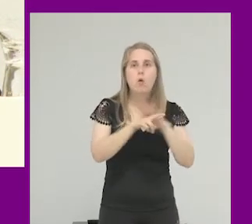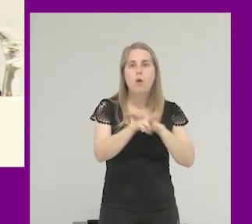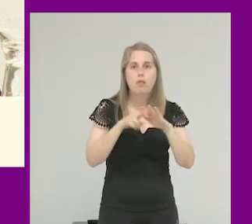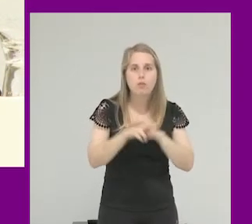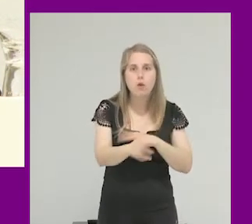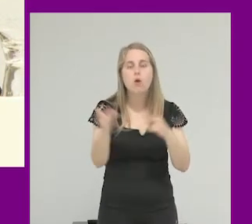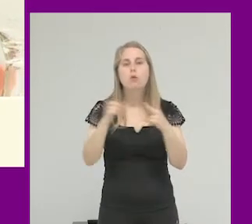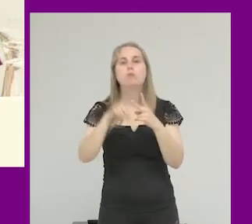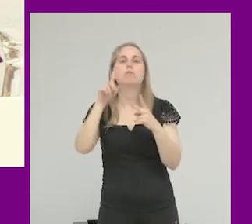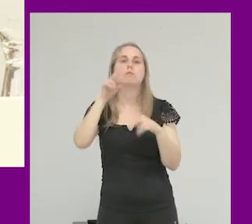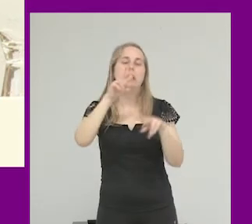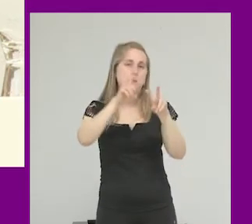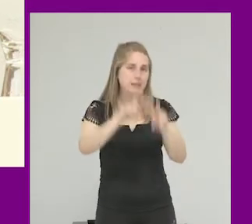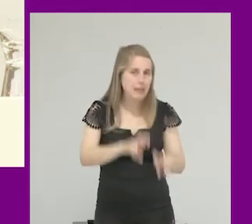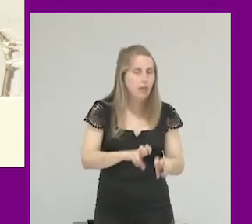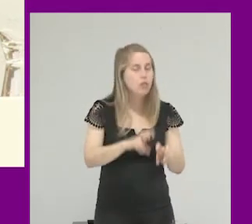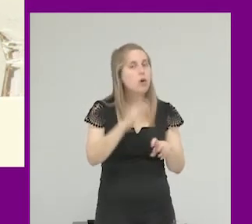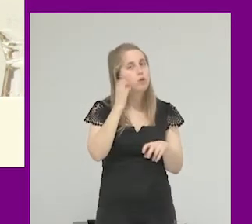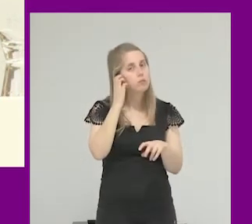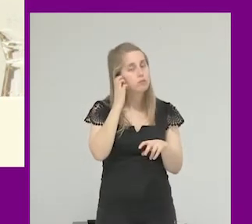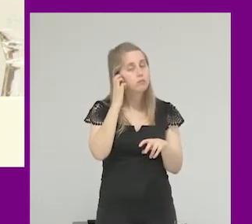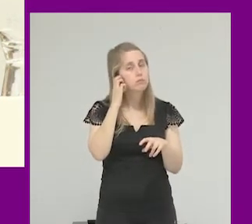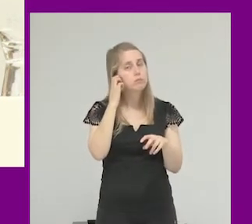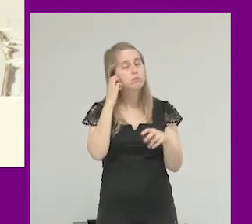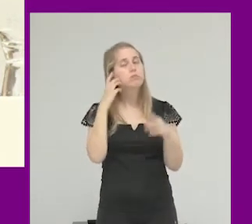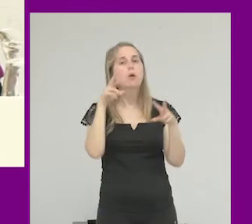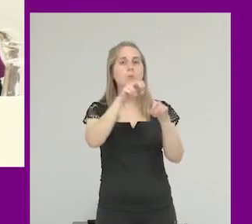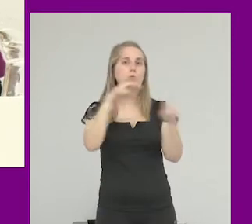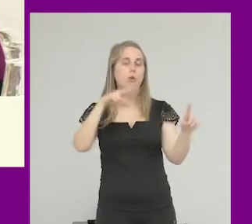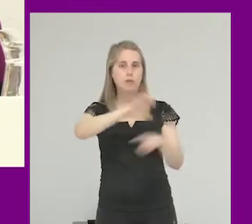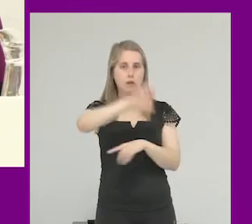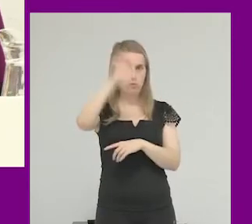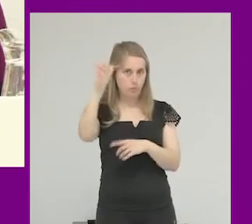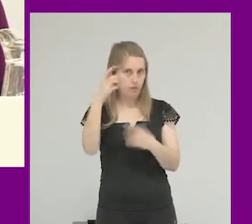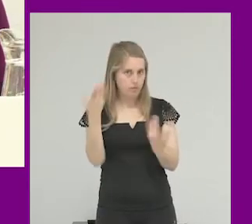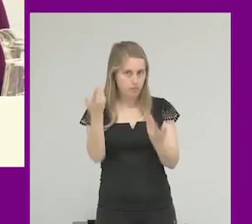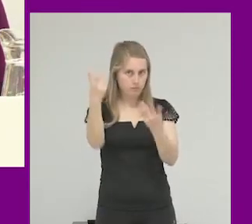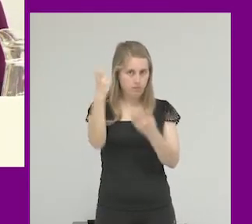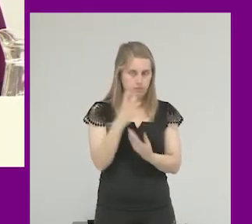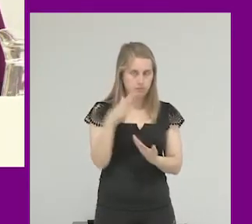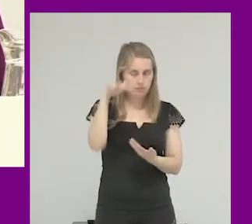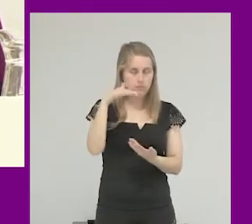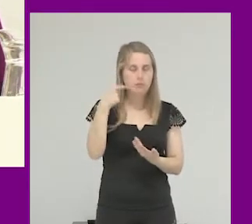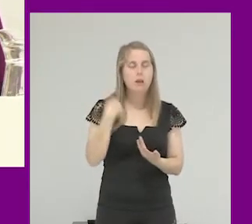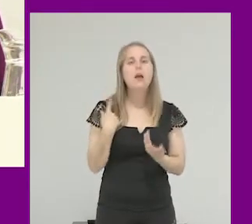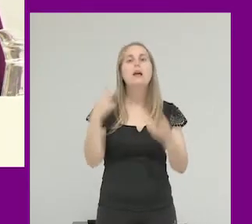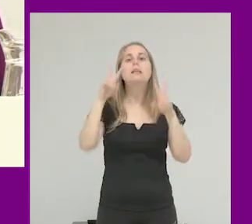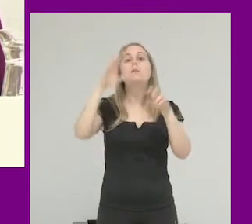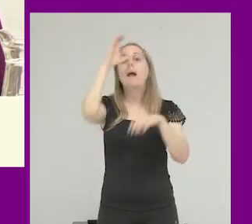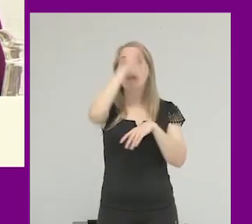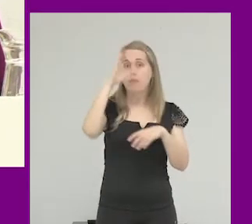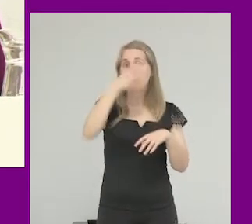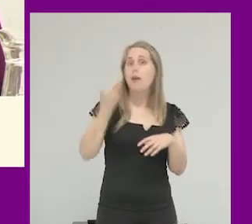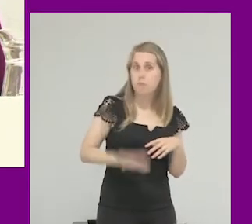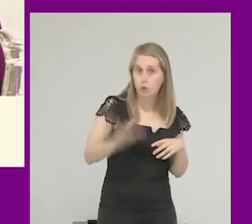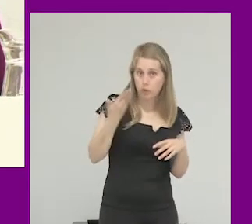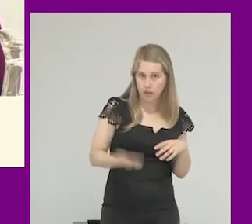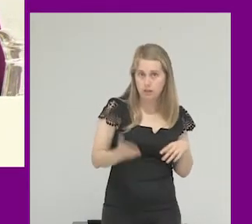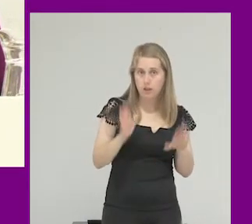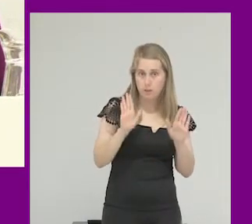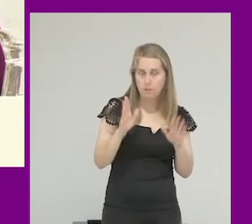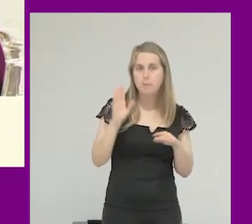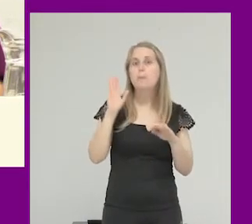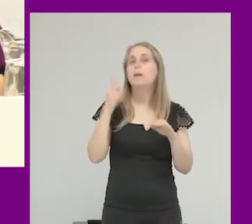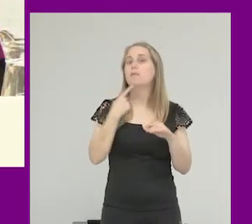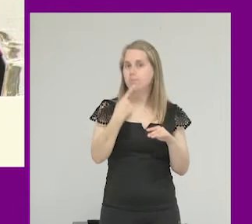la investigación con esa perspectiva que nos viene de Europa. La ley de la ciencia nos parece muy importante, pero ya os